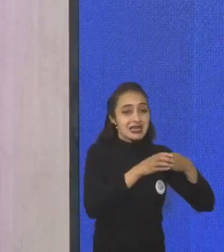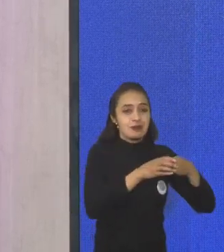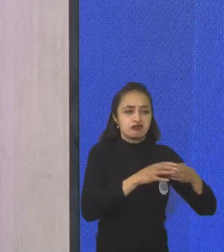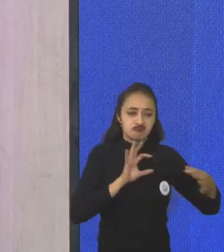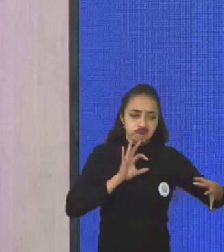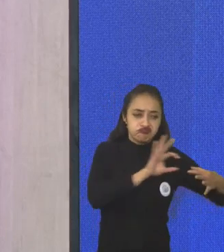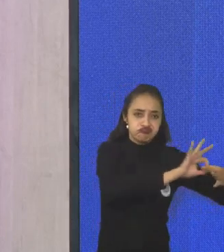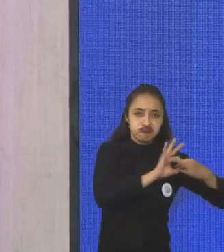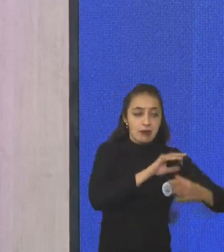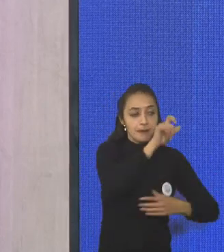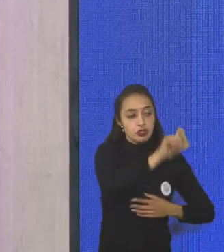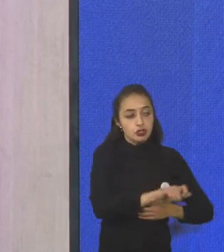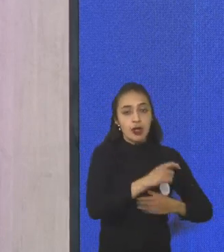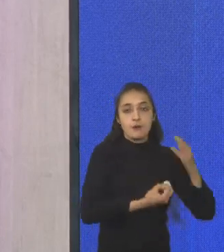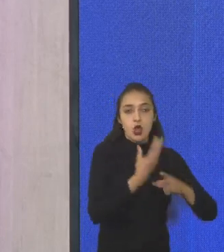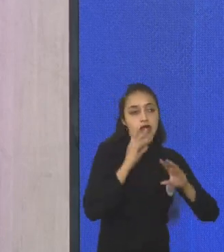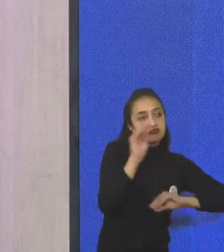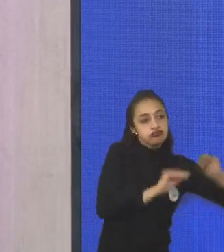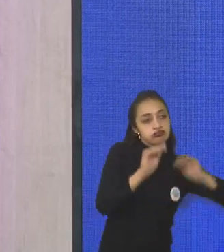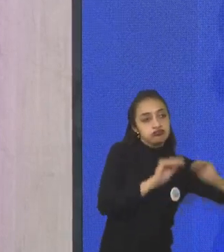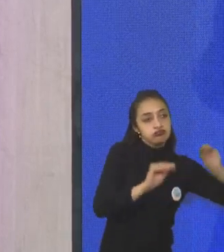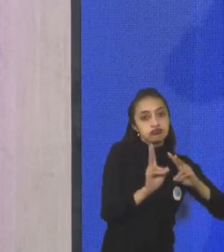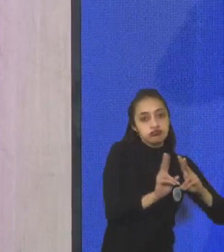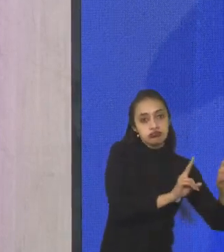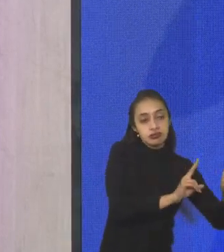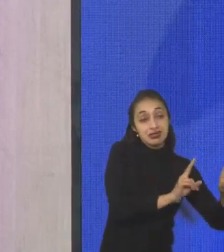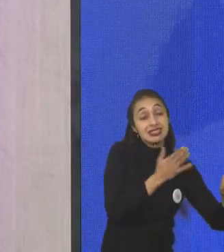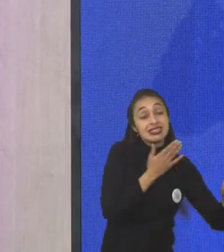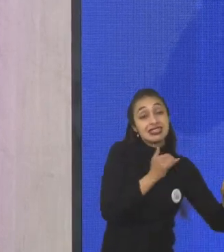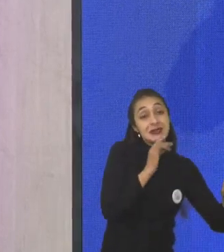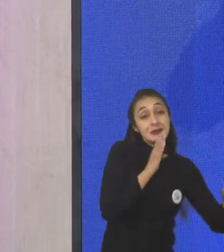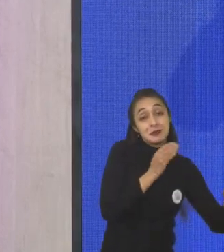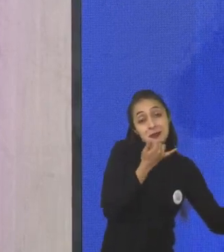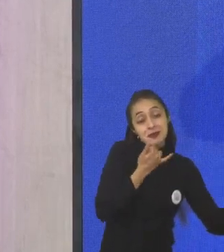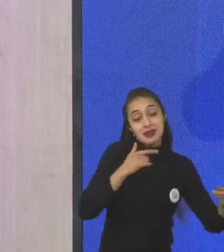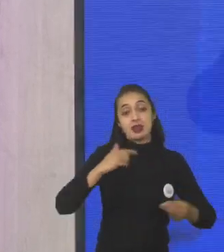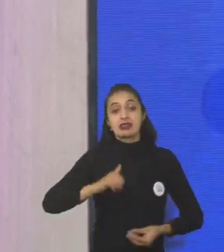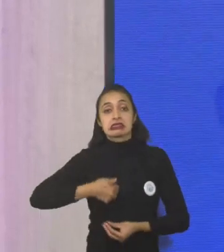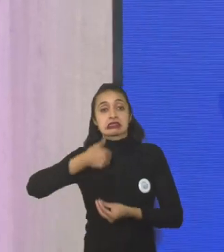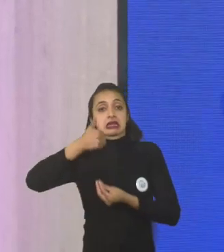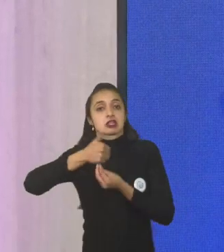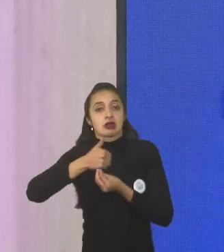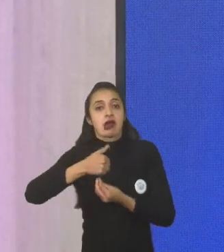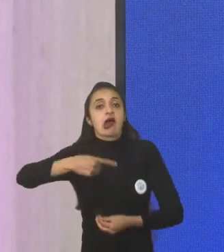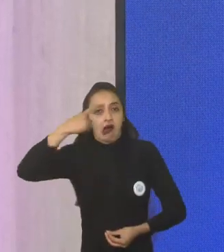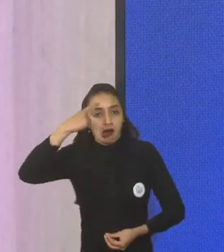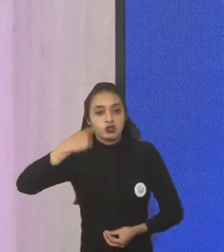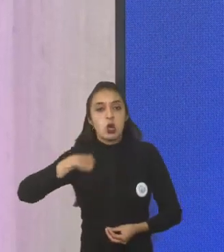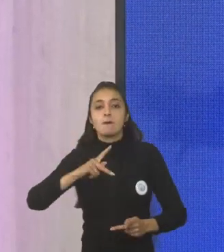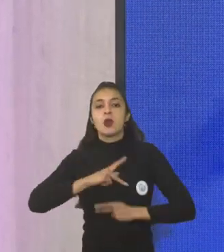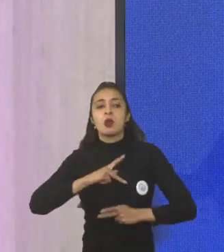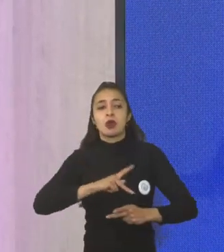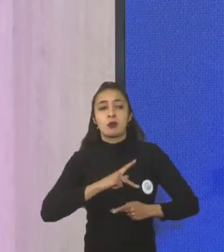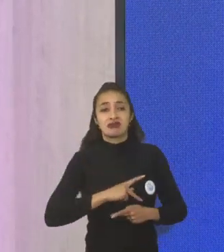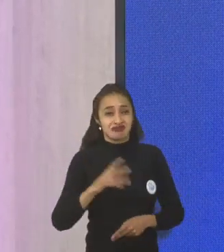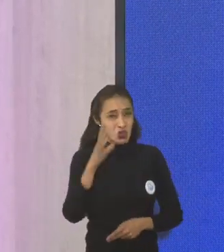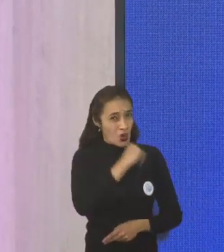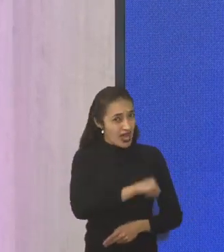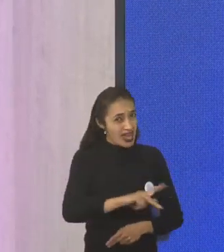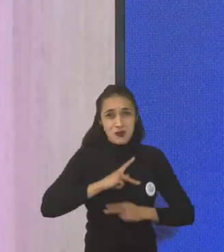productora. Los directores a veces tienen la impresión de que son los dueños de todo. Y aquí no hay dueño de